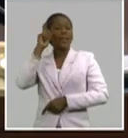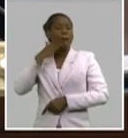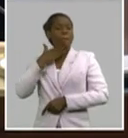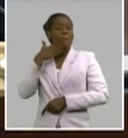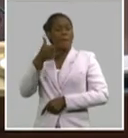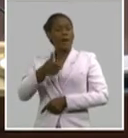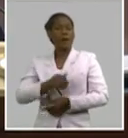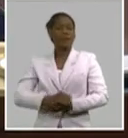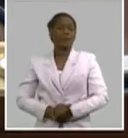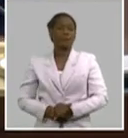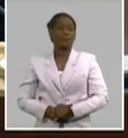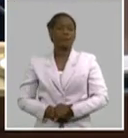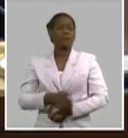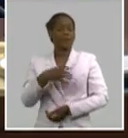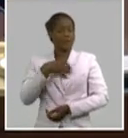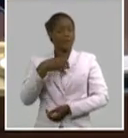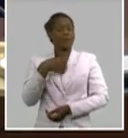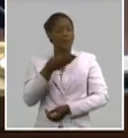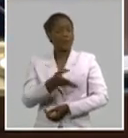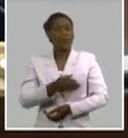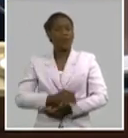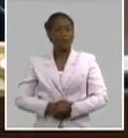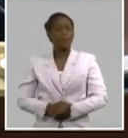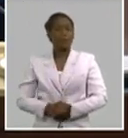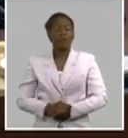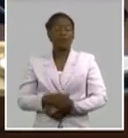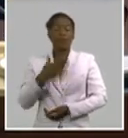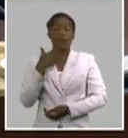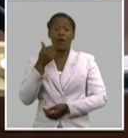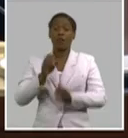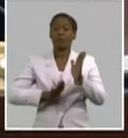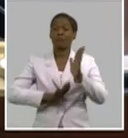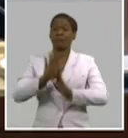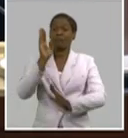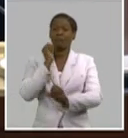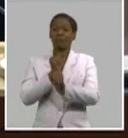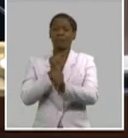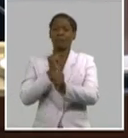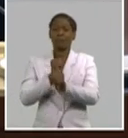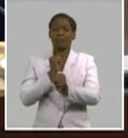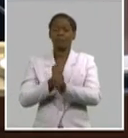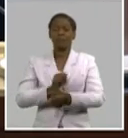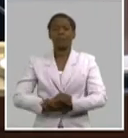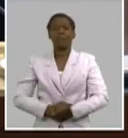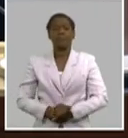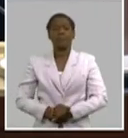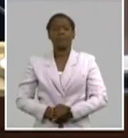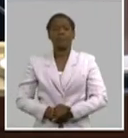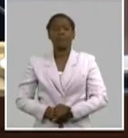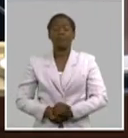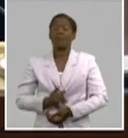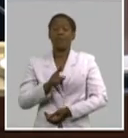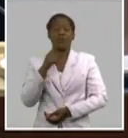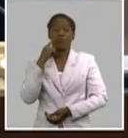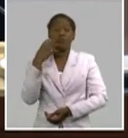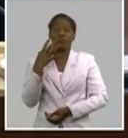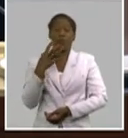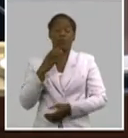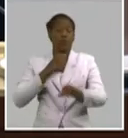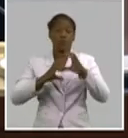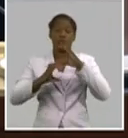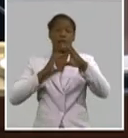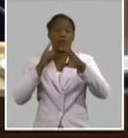labor, eso está transparentando la labor de los cuadros. Y por lo tanto, la comunicación social que da